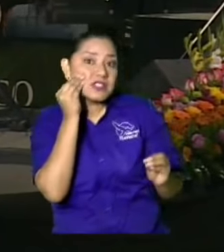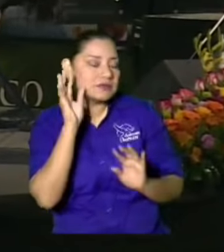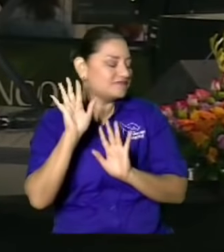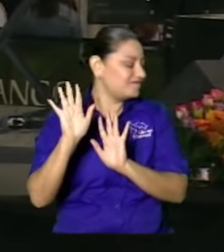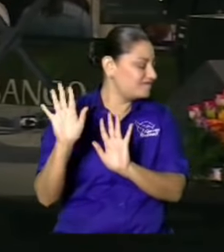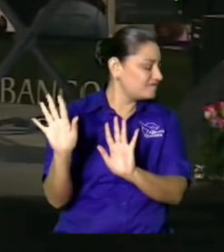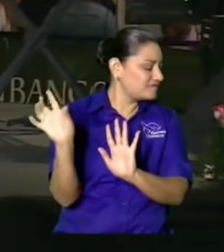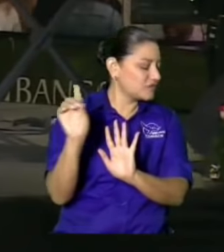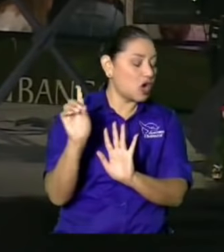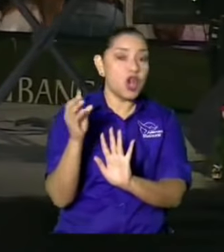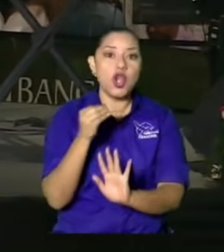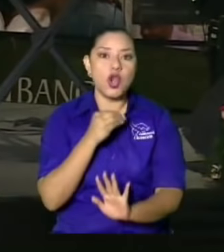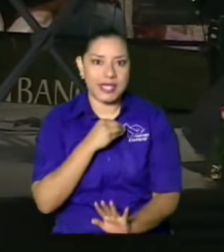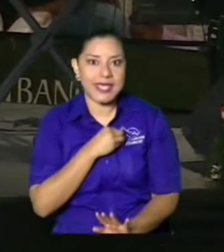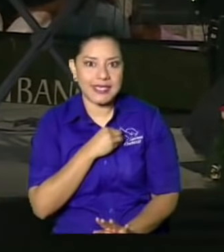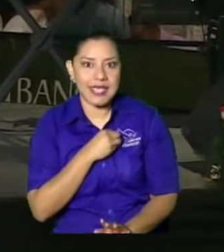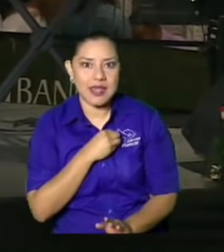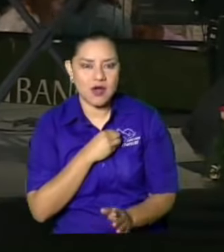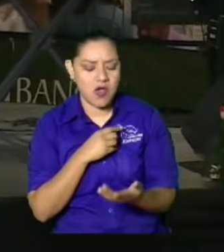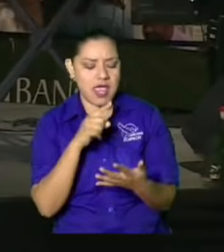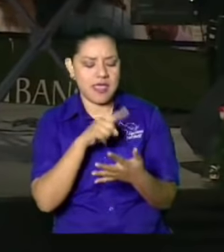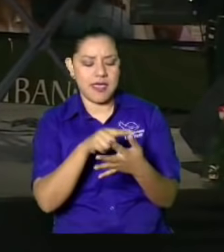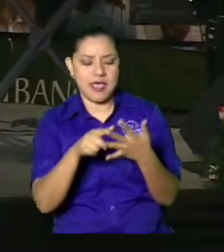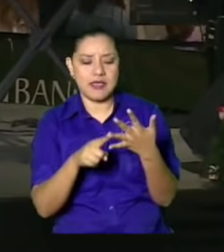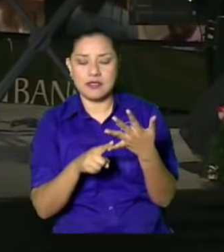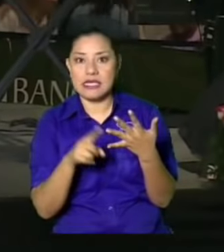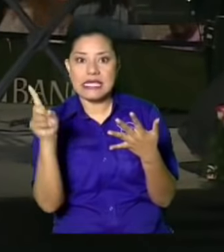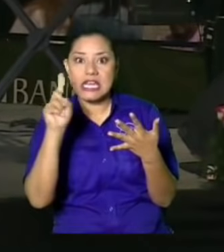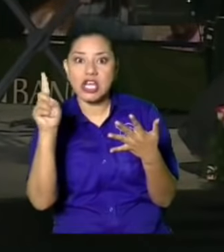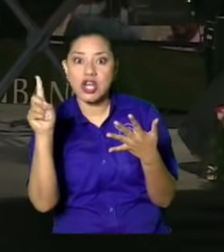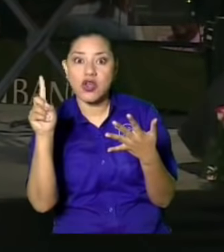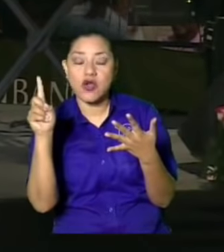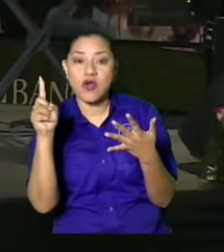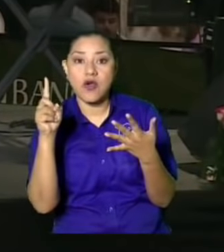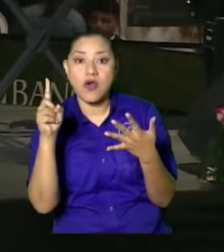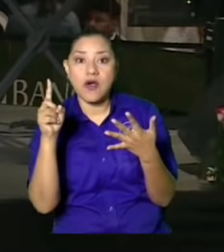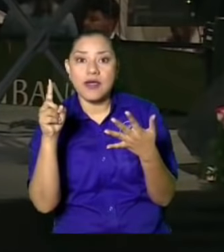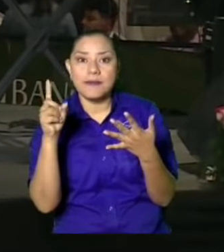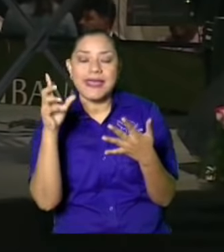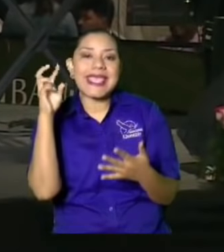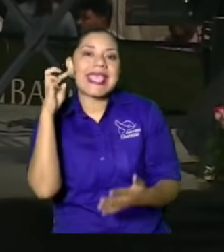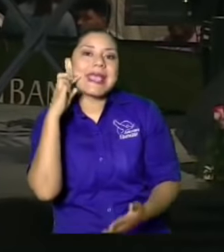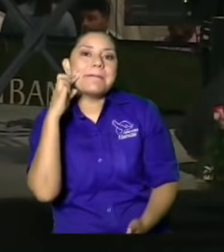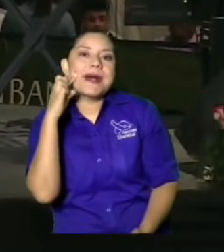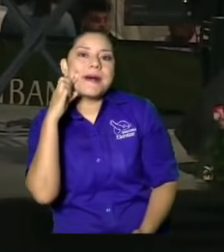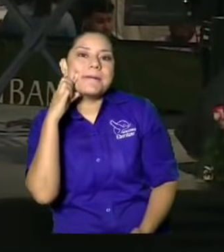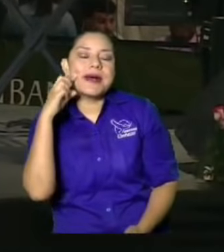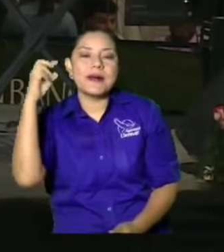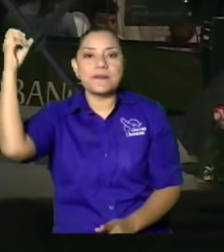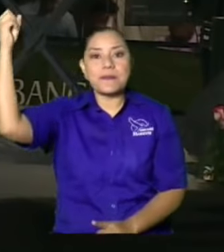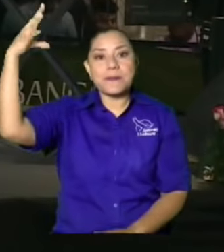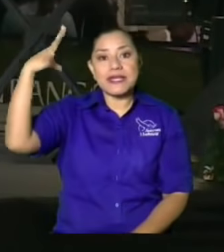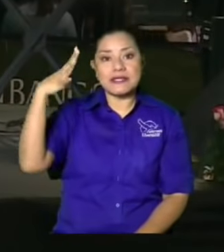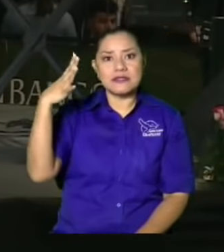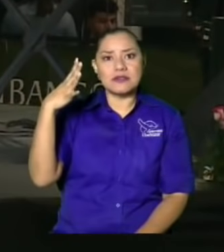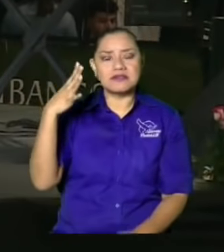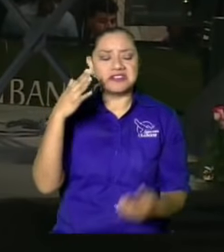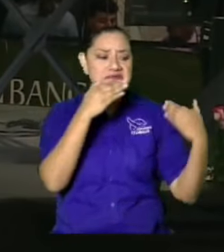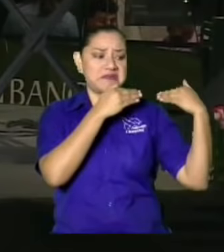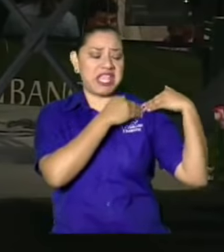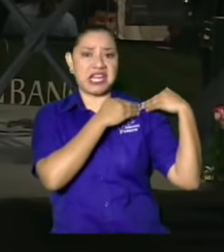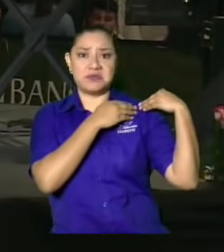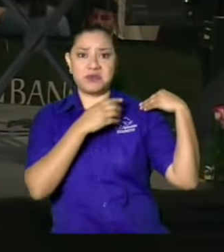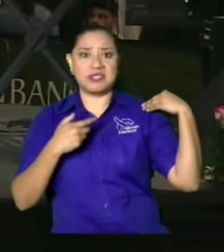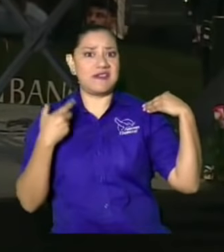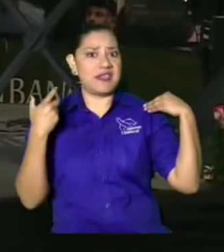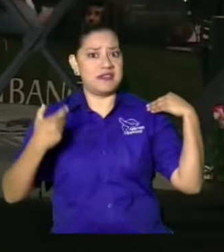no, solo quiero nada más esto. Entonces nunca ven que el papá es una bendición, sino solo lo miran como un responsable.